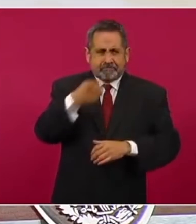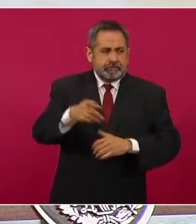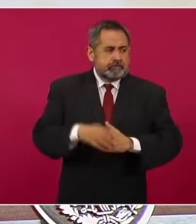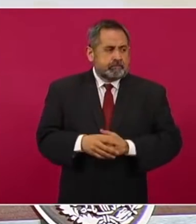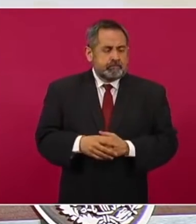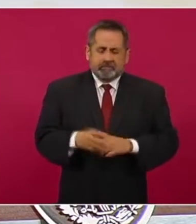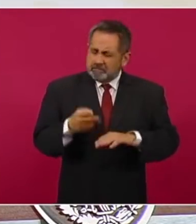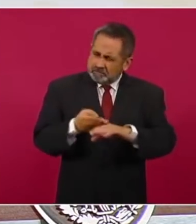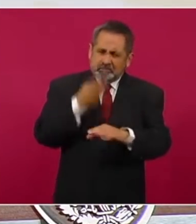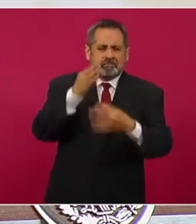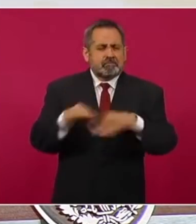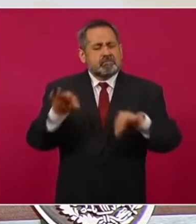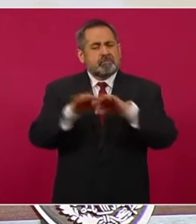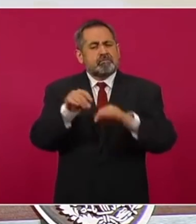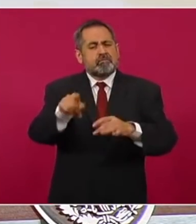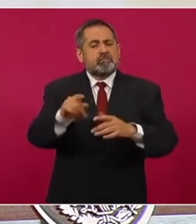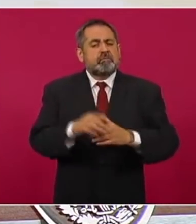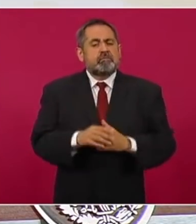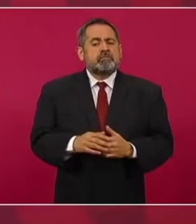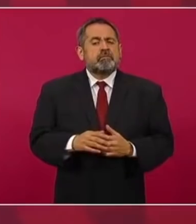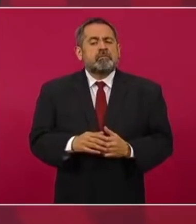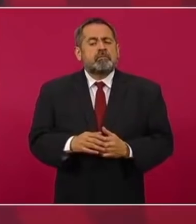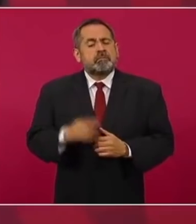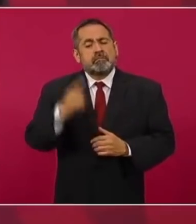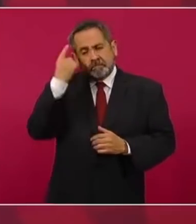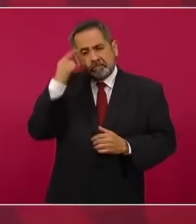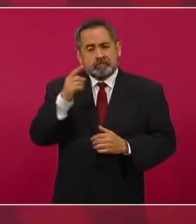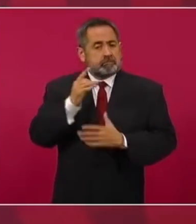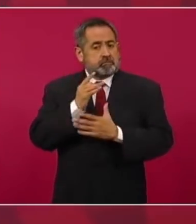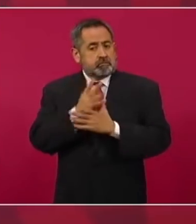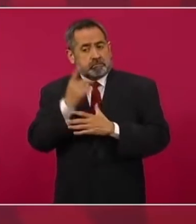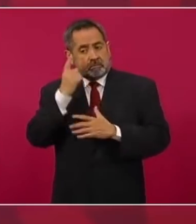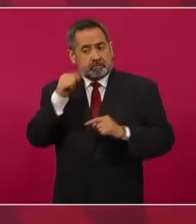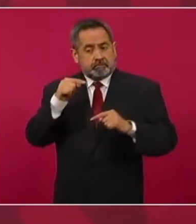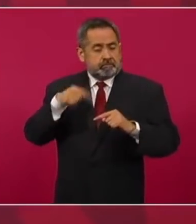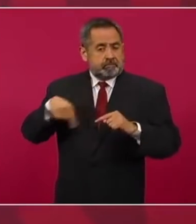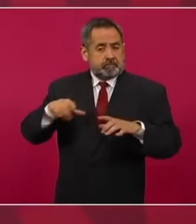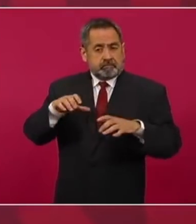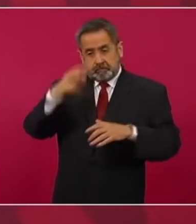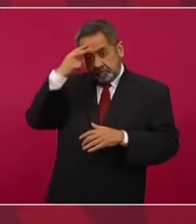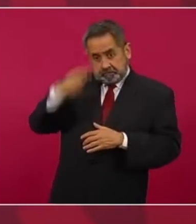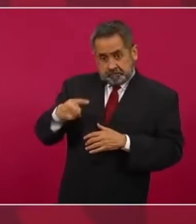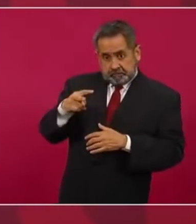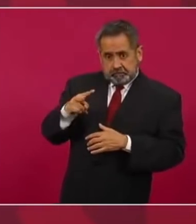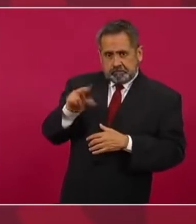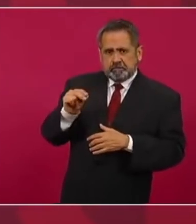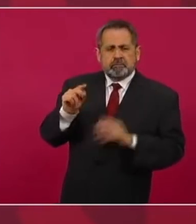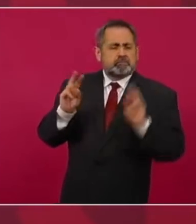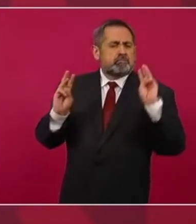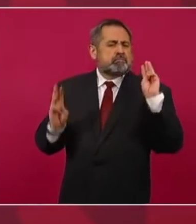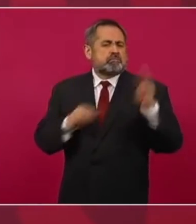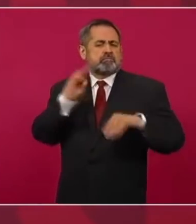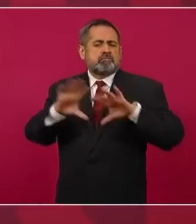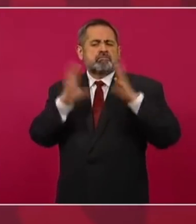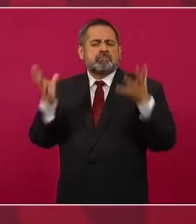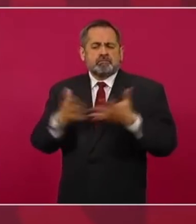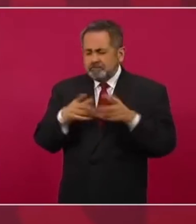mucho, muy importante, y no solo aplica para México, sino para el mundo.